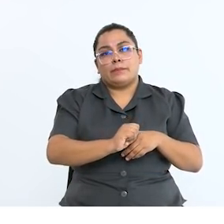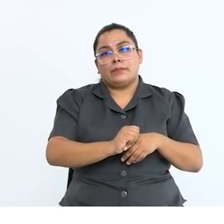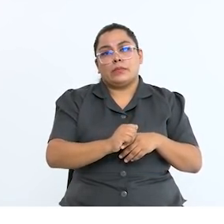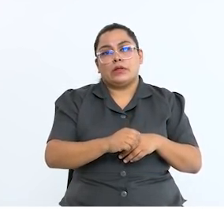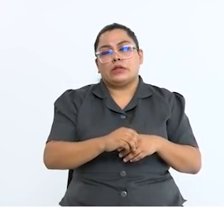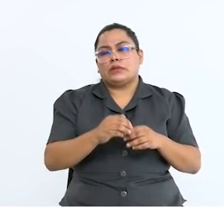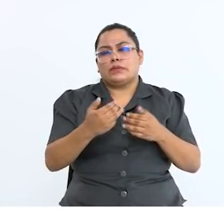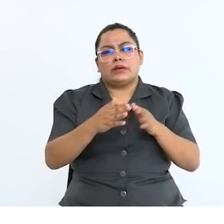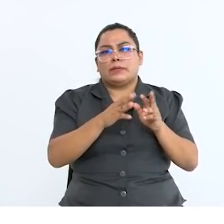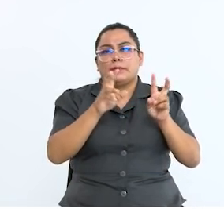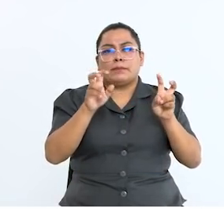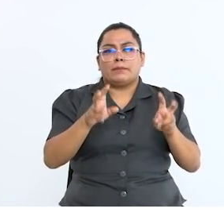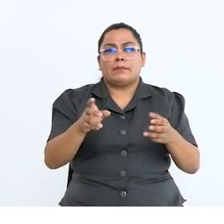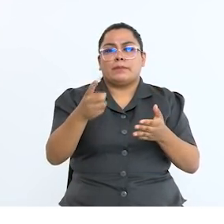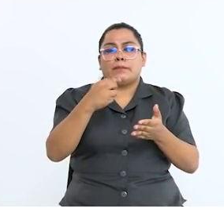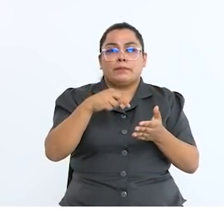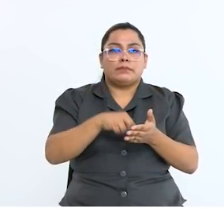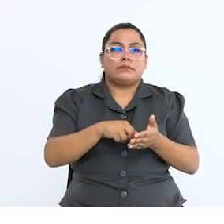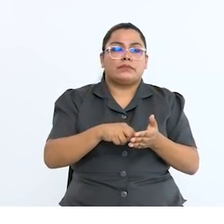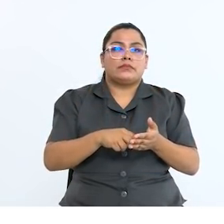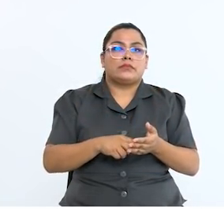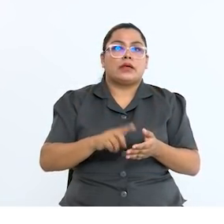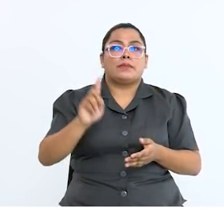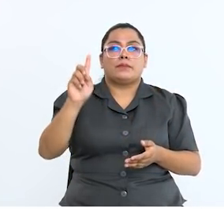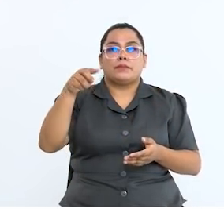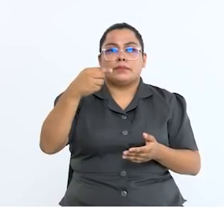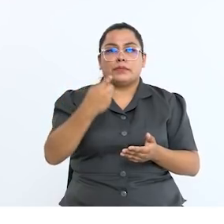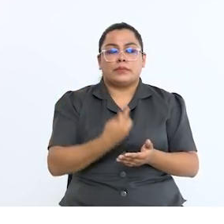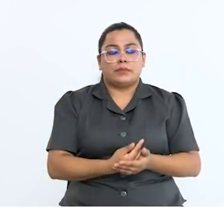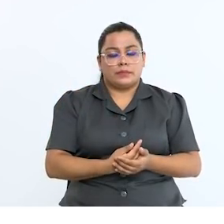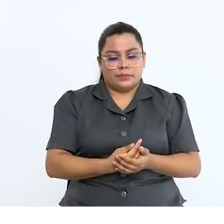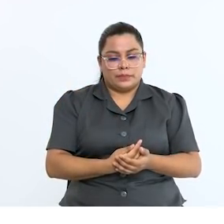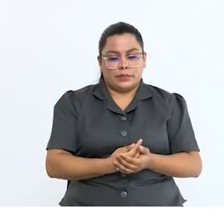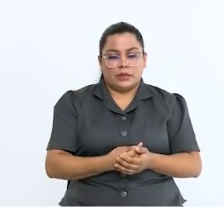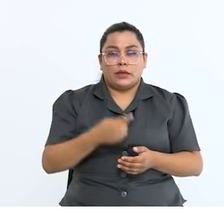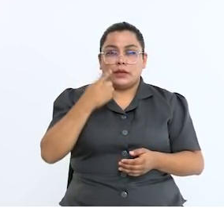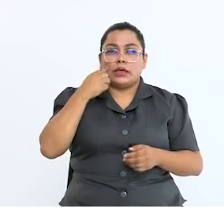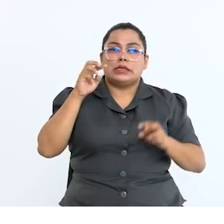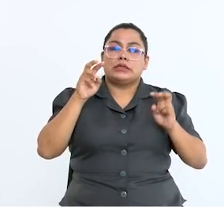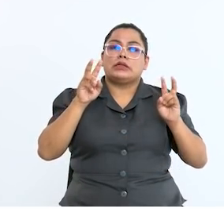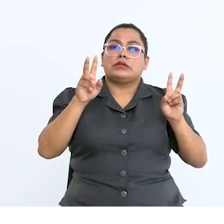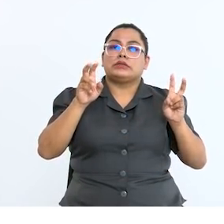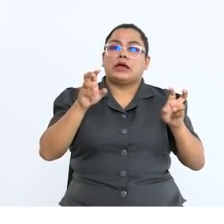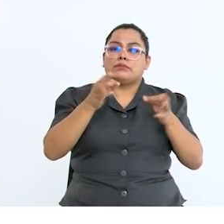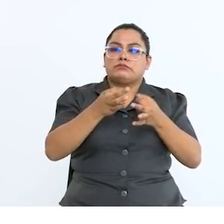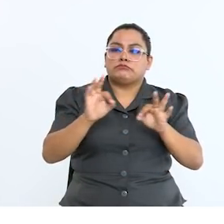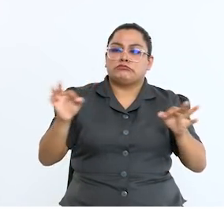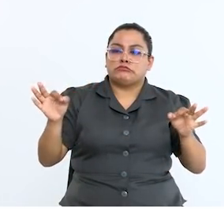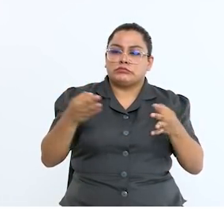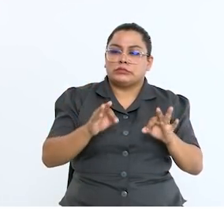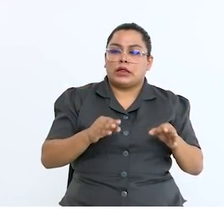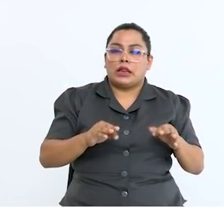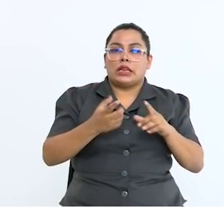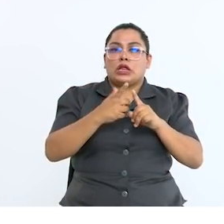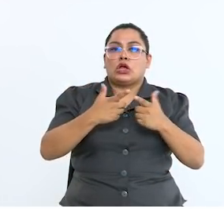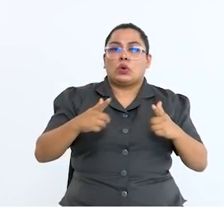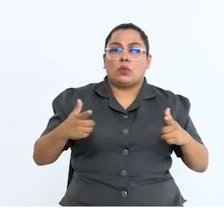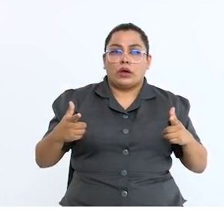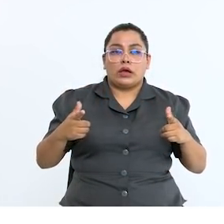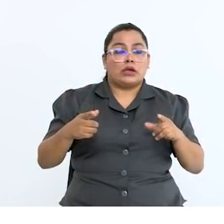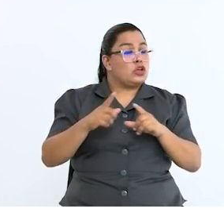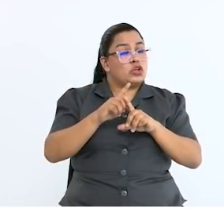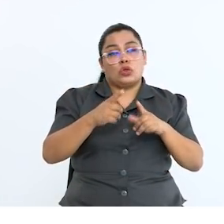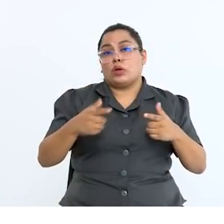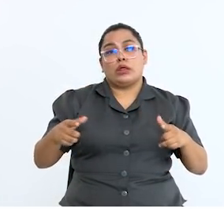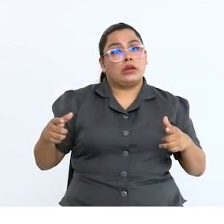y ejes temáticos globalizadores. En primer grado se retoman los textos auténticos, literarios y